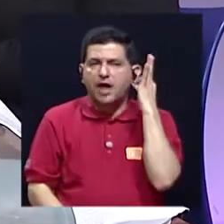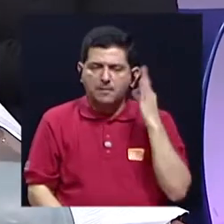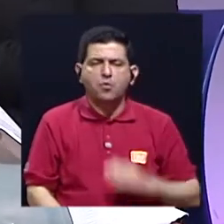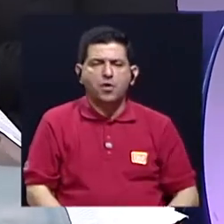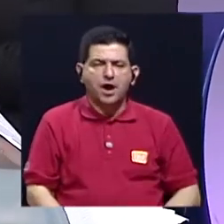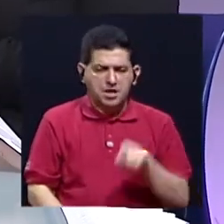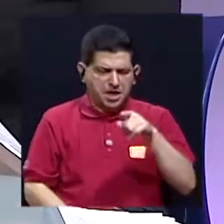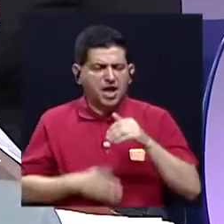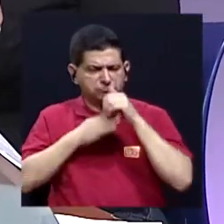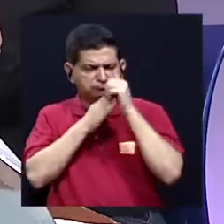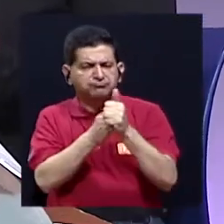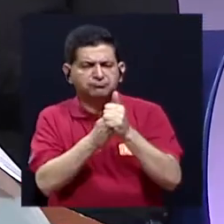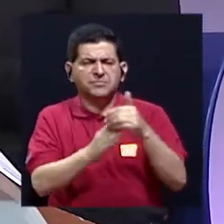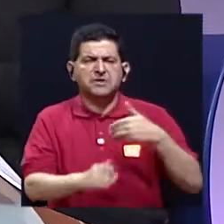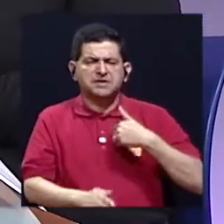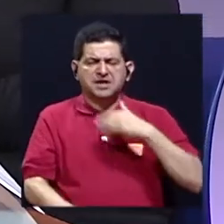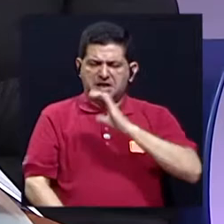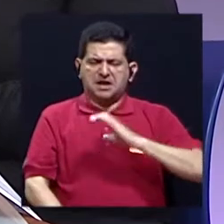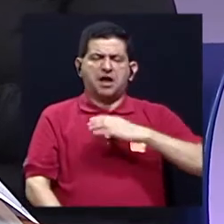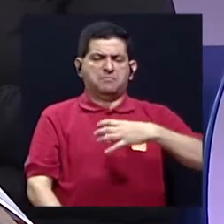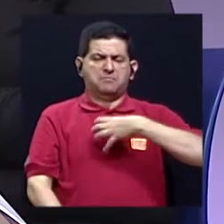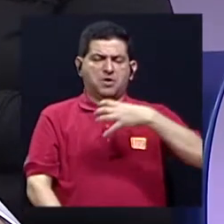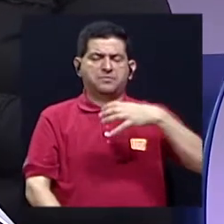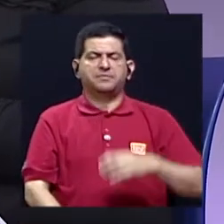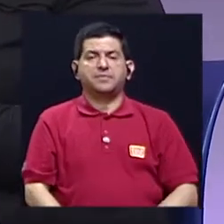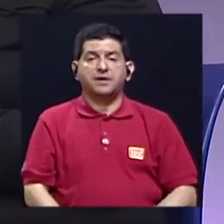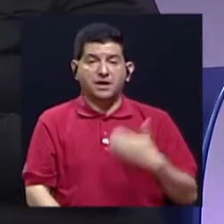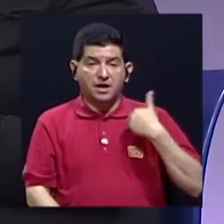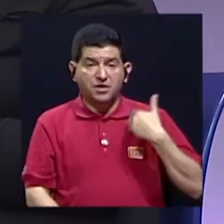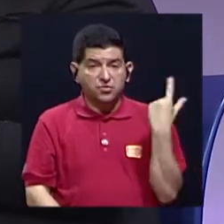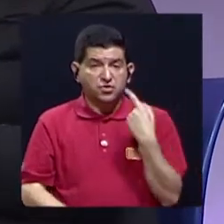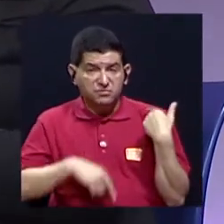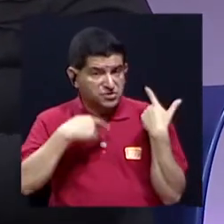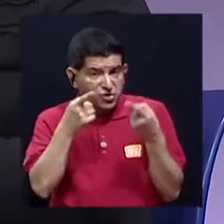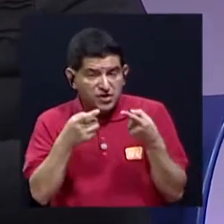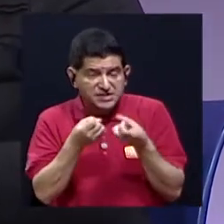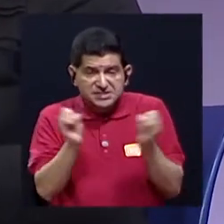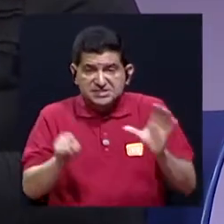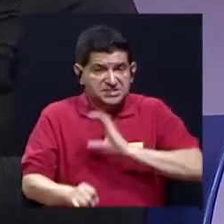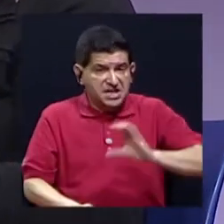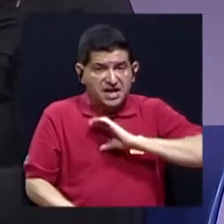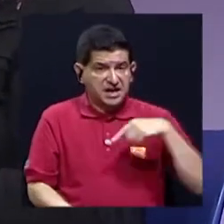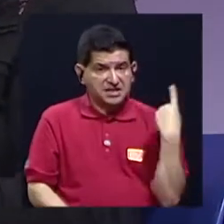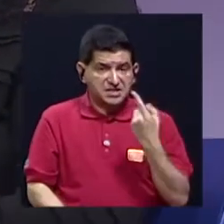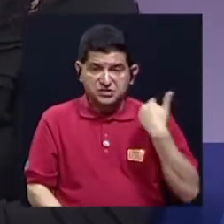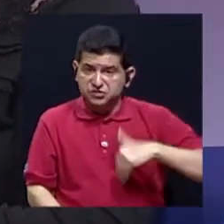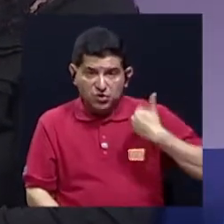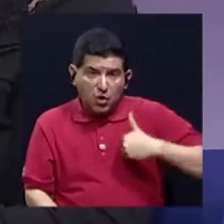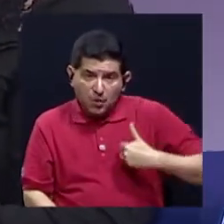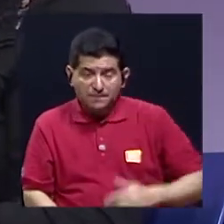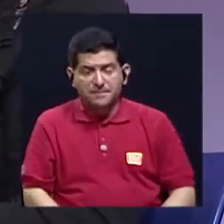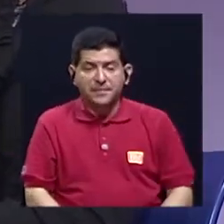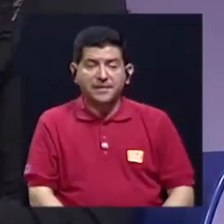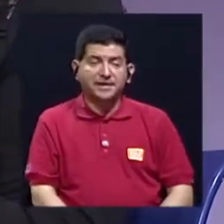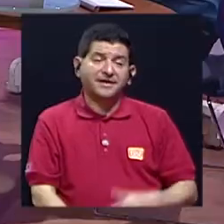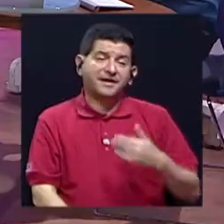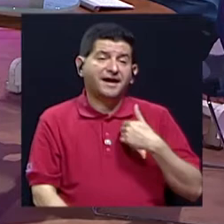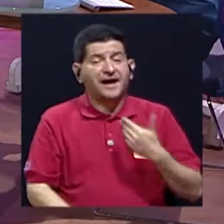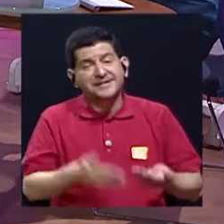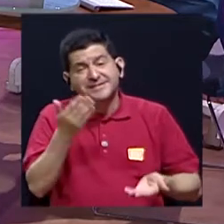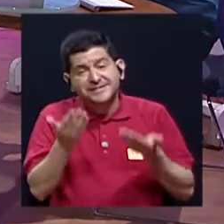sobresalga, ¿verdad? Que tenga un sello propio, ¿verdad? Porque los hombres han llegado por llegar, sin sello propio, nada más por ser hombres. Bueno. Sí, han tenido como